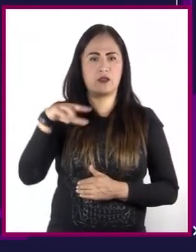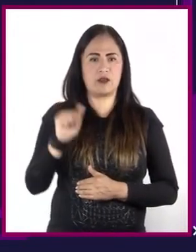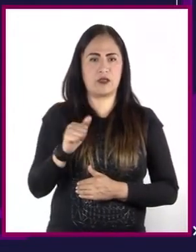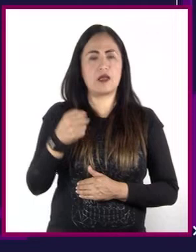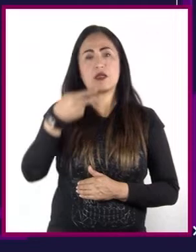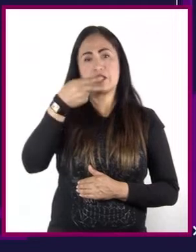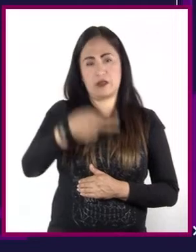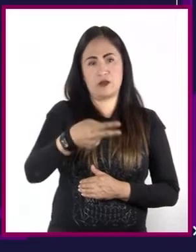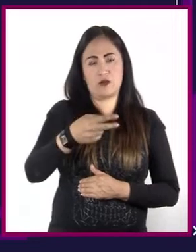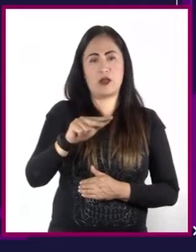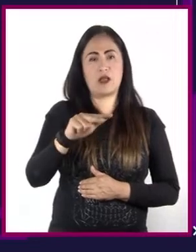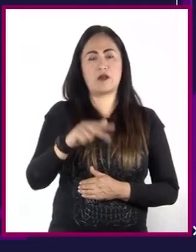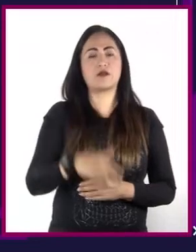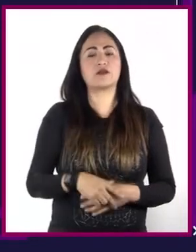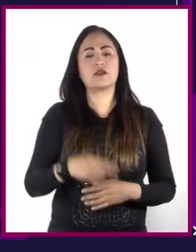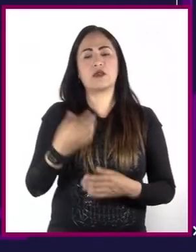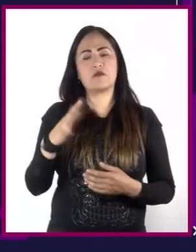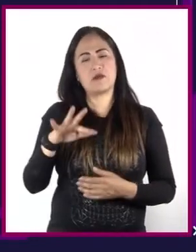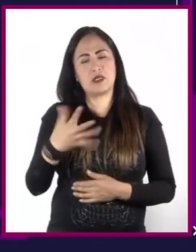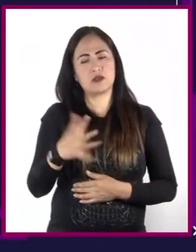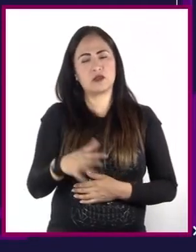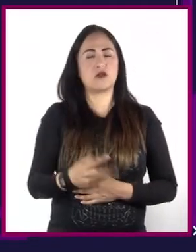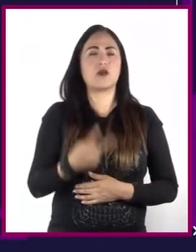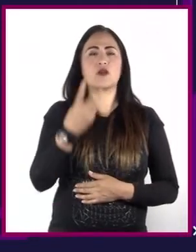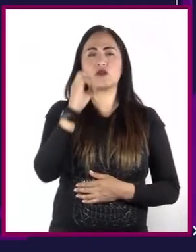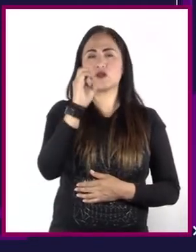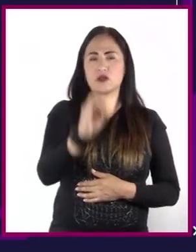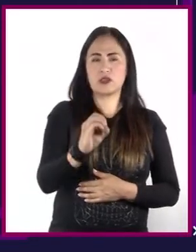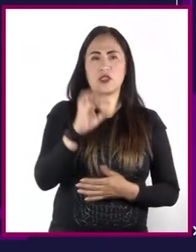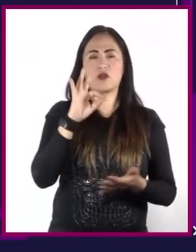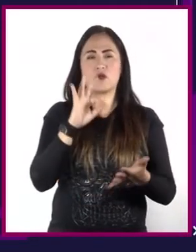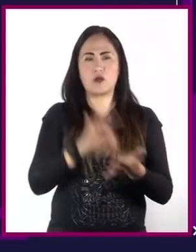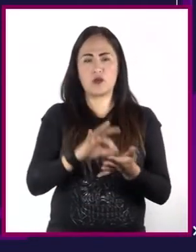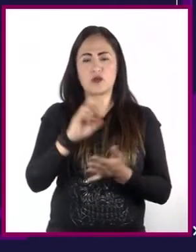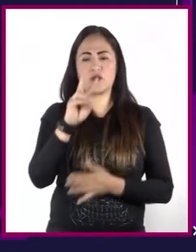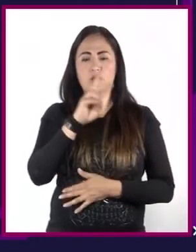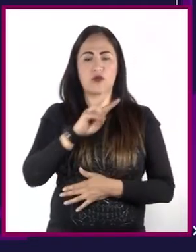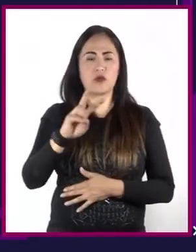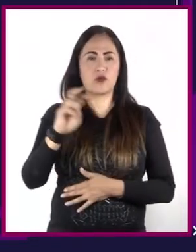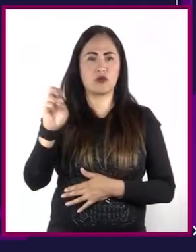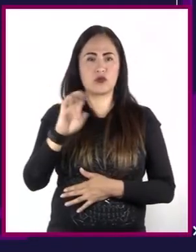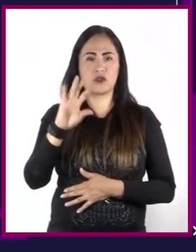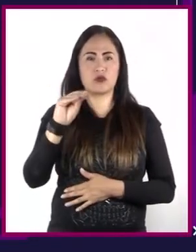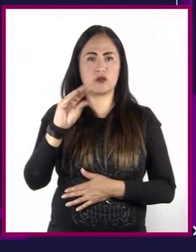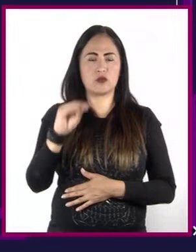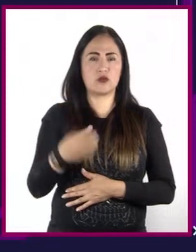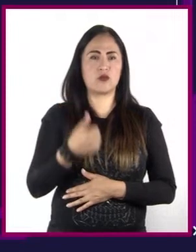igual a 13 entre 44. Es aproximadamente igual a